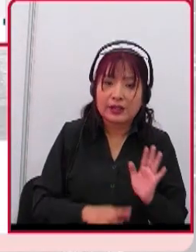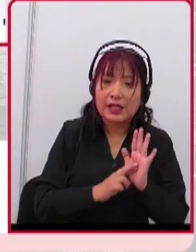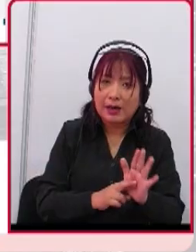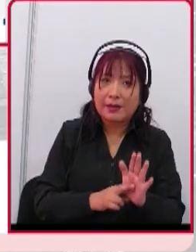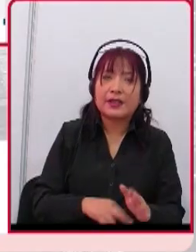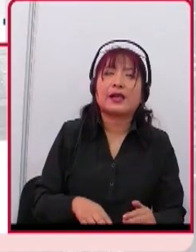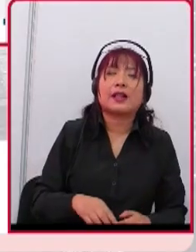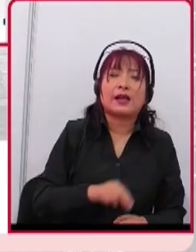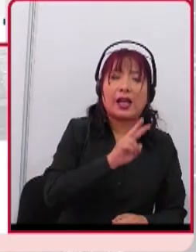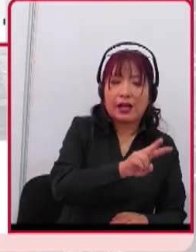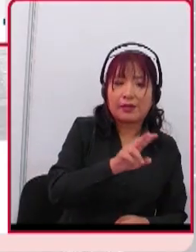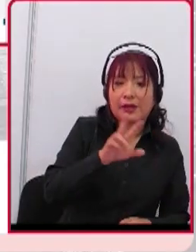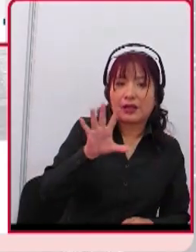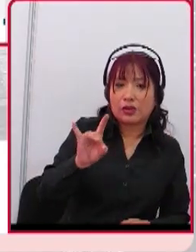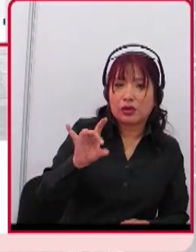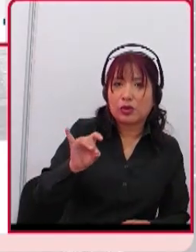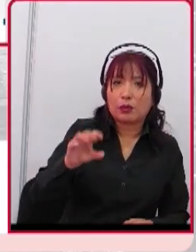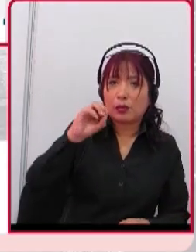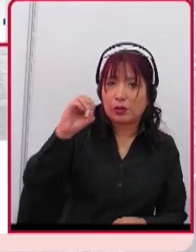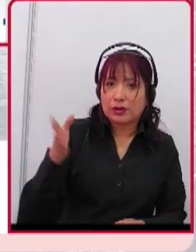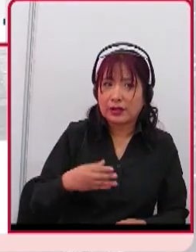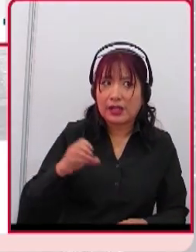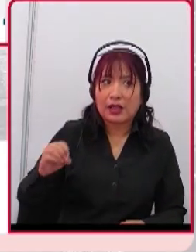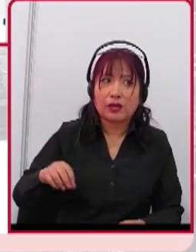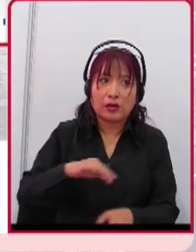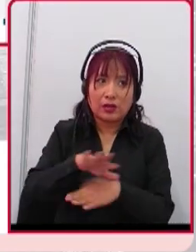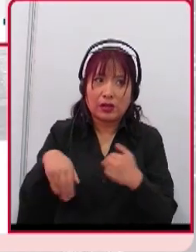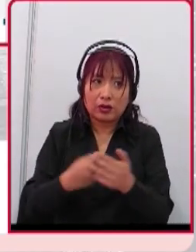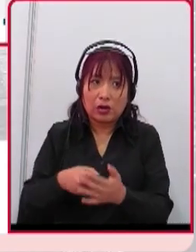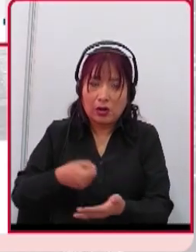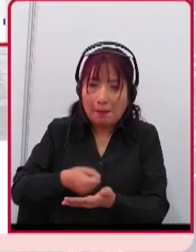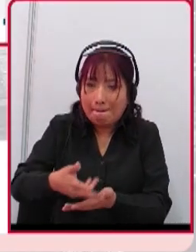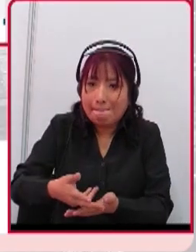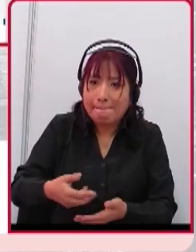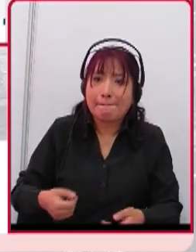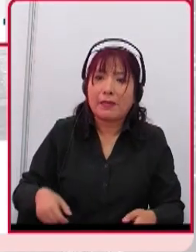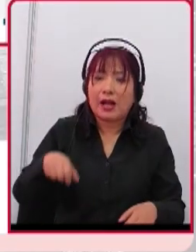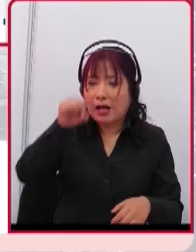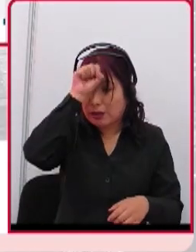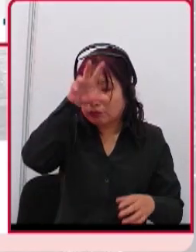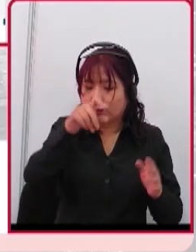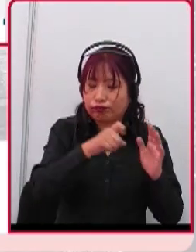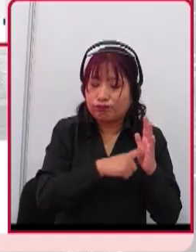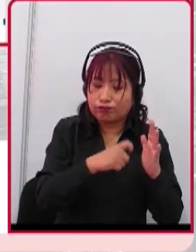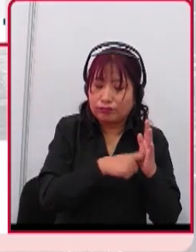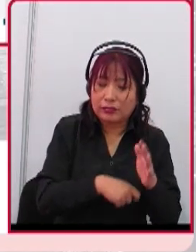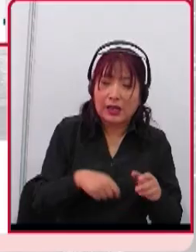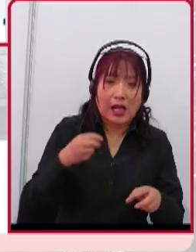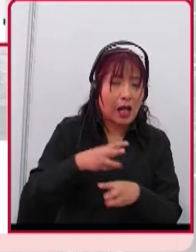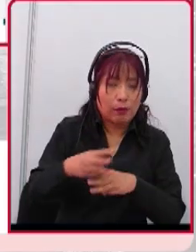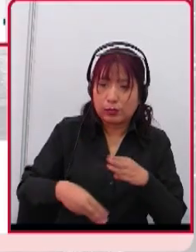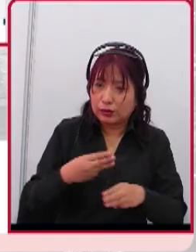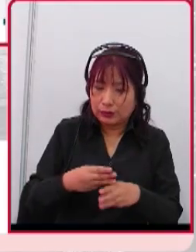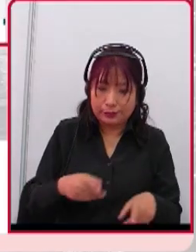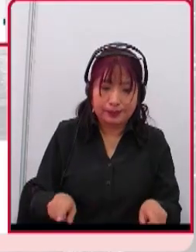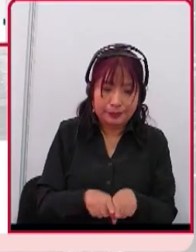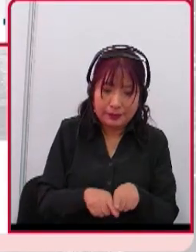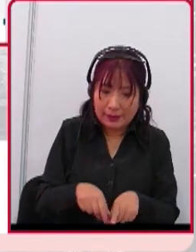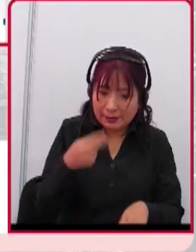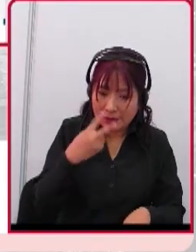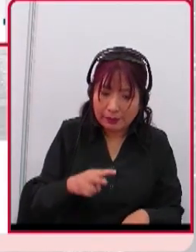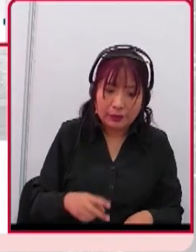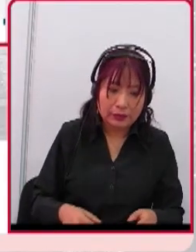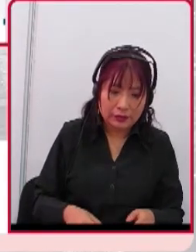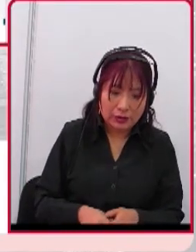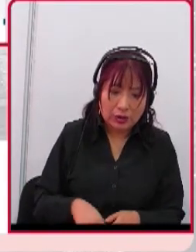la cartera de inversión minera. Ahora, como sabemos, tenemos dos carteras, la cartera de exploración y la de inversión minera. No podríamos